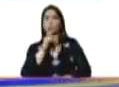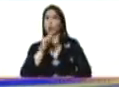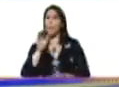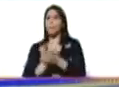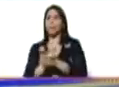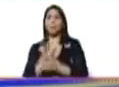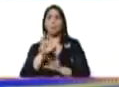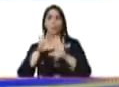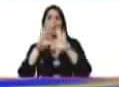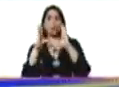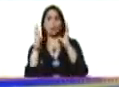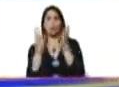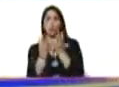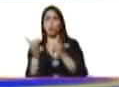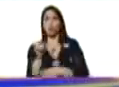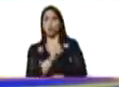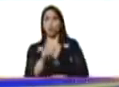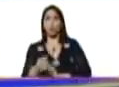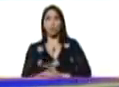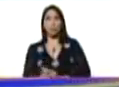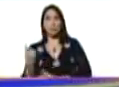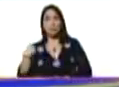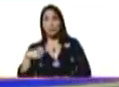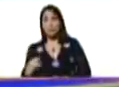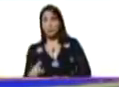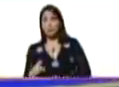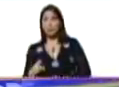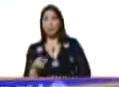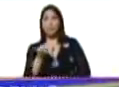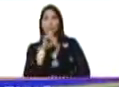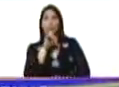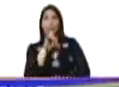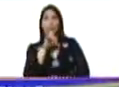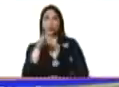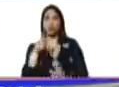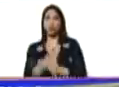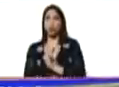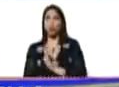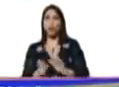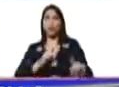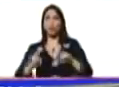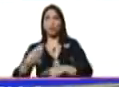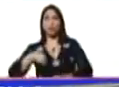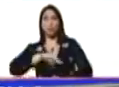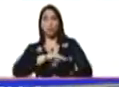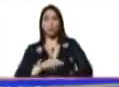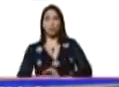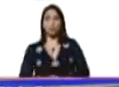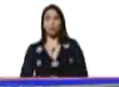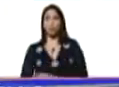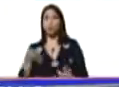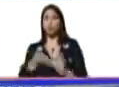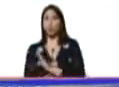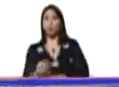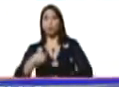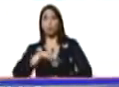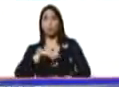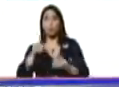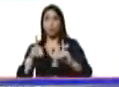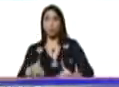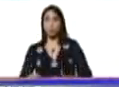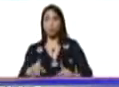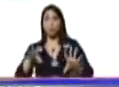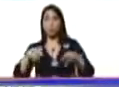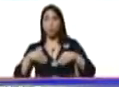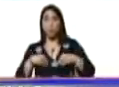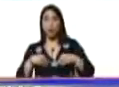mundo no tengan información sobre las acciones nuestras, sobre las decisiones que estamos tomando. Así